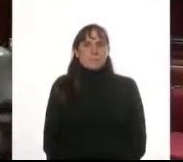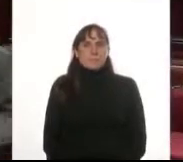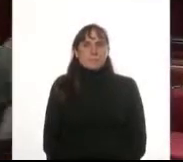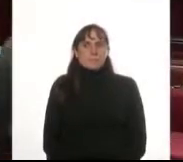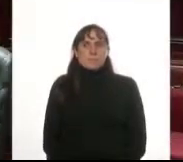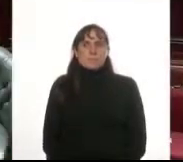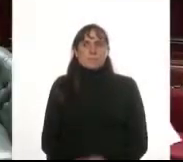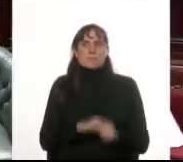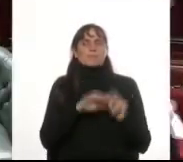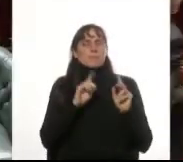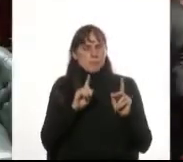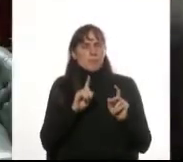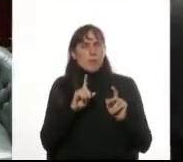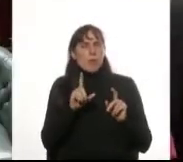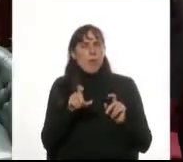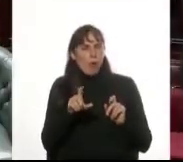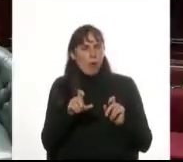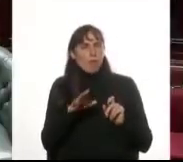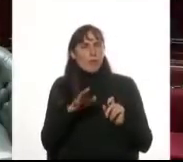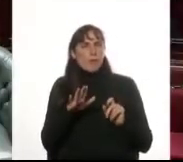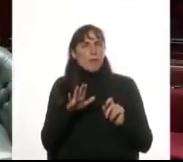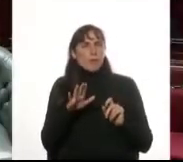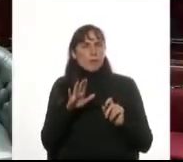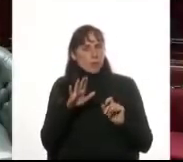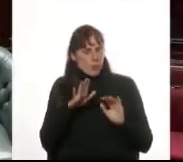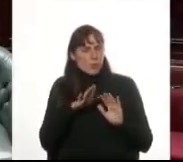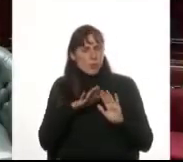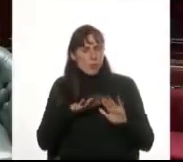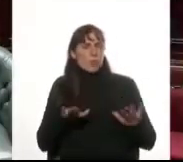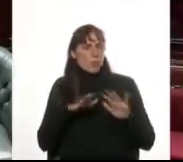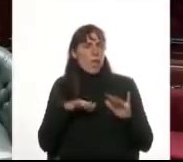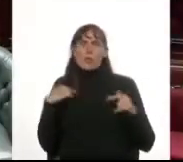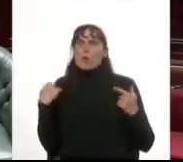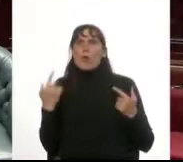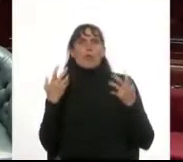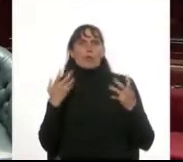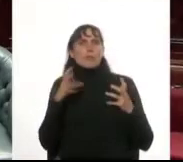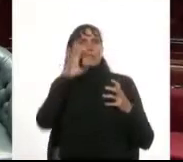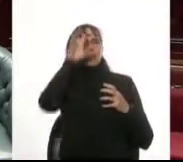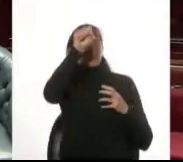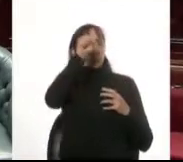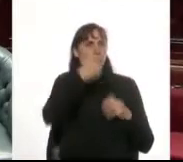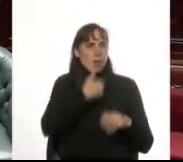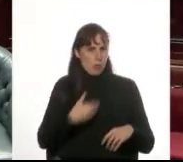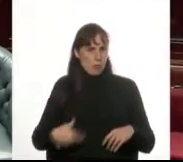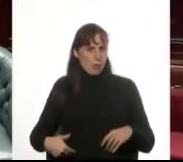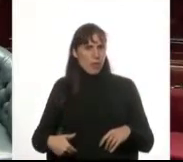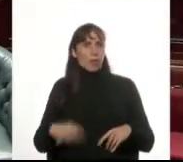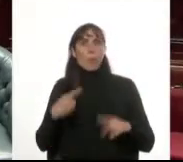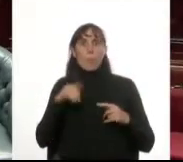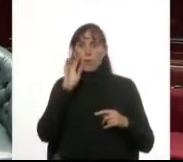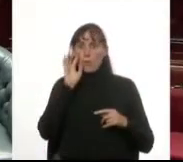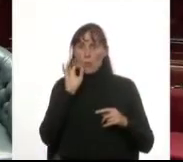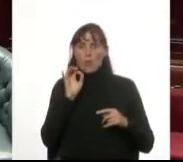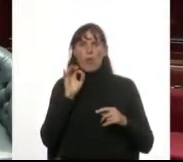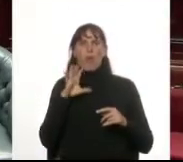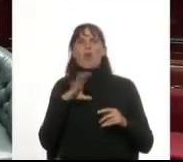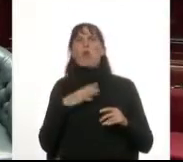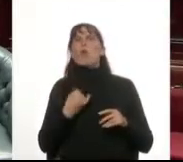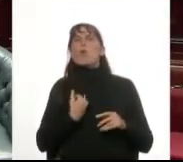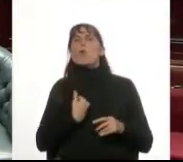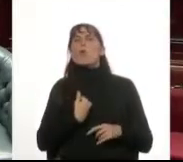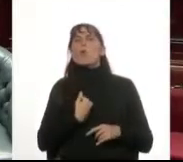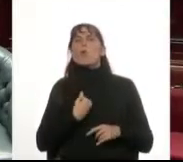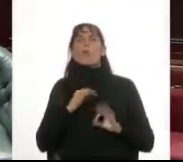Es legítimo pelear por llegar al gobierno, no es tan legítimo utilizar esos recursos